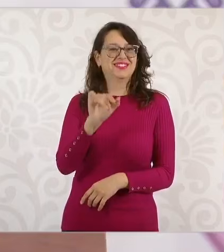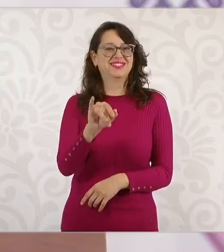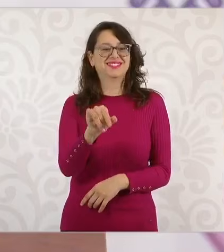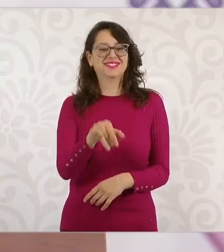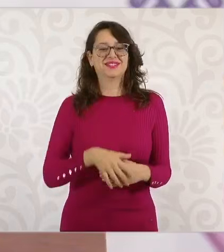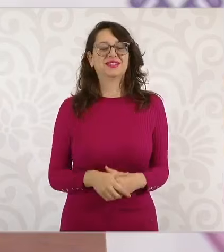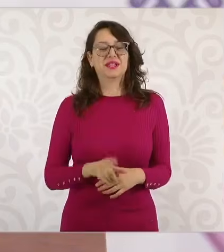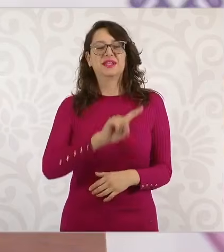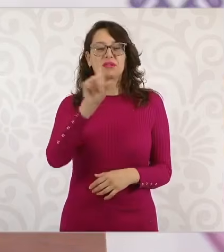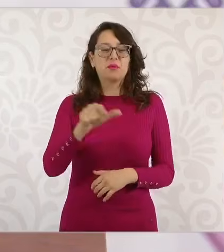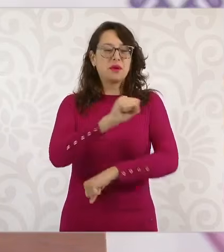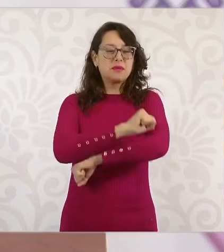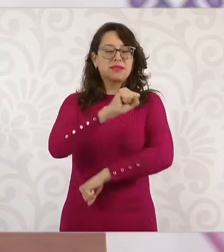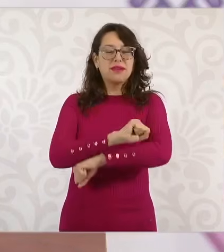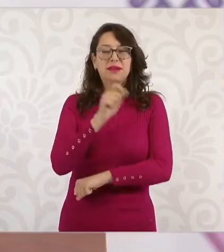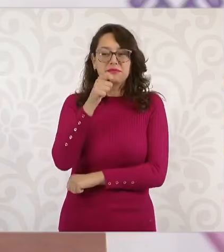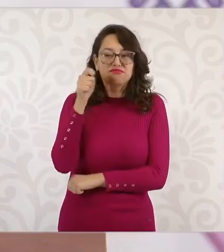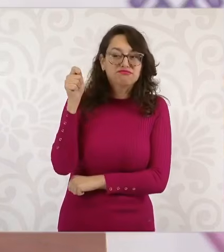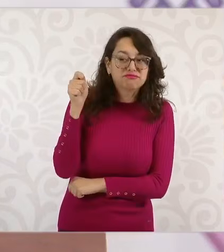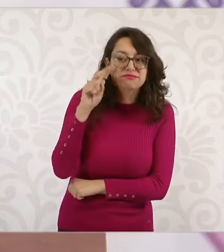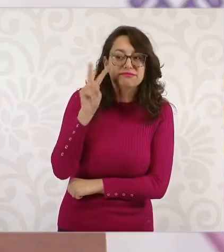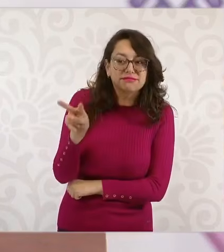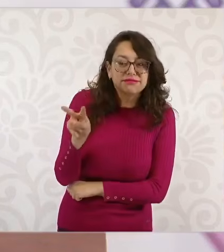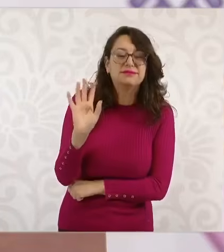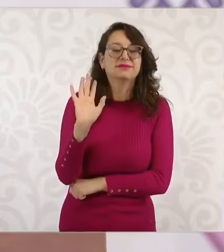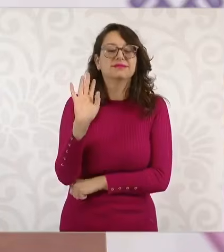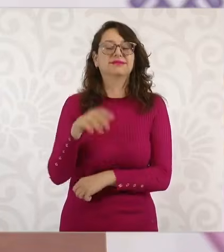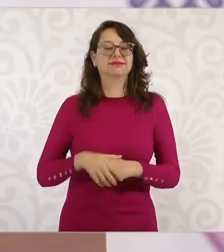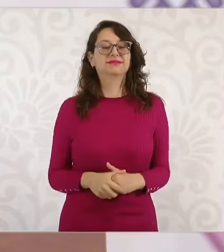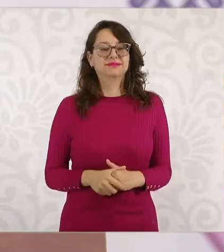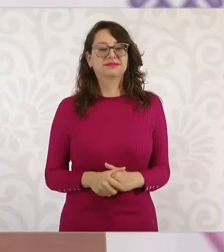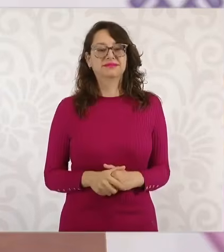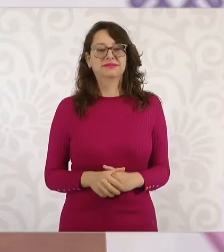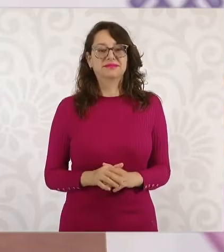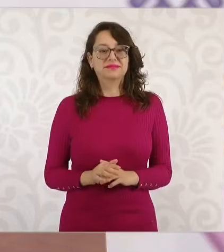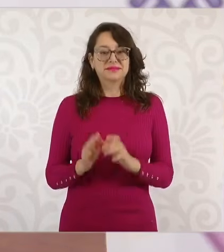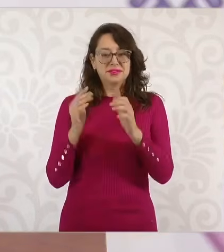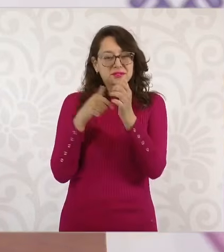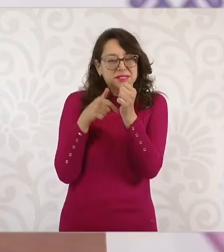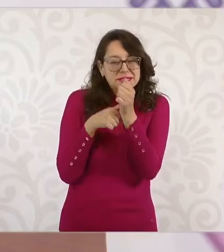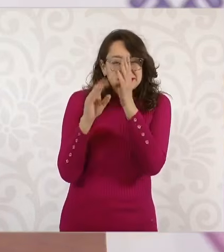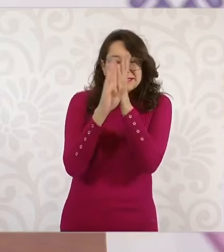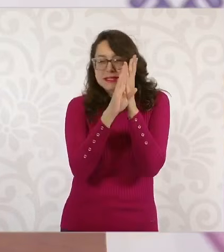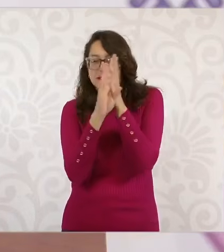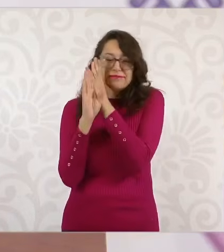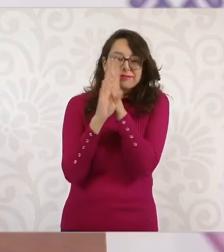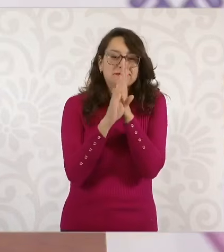Y luego un ratito ahí desde la ventana ahí, para que nadie me viera escondidita ahí.